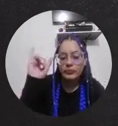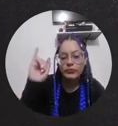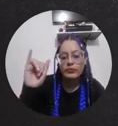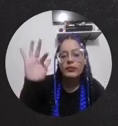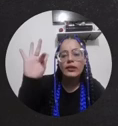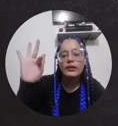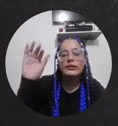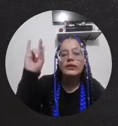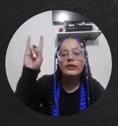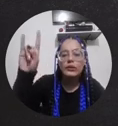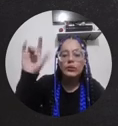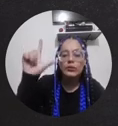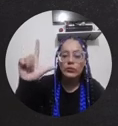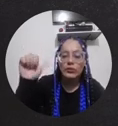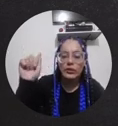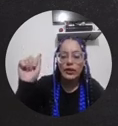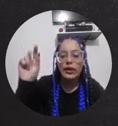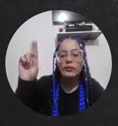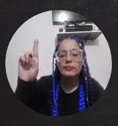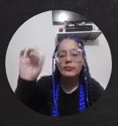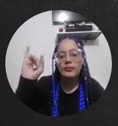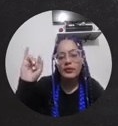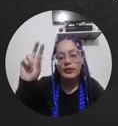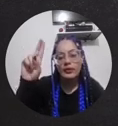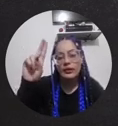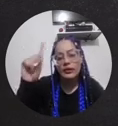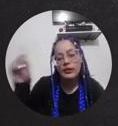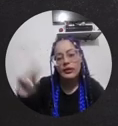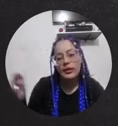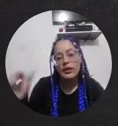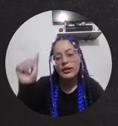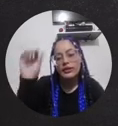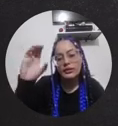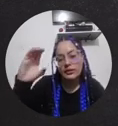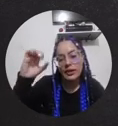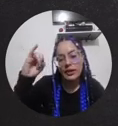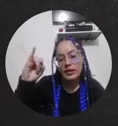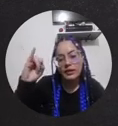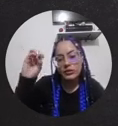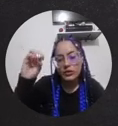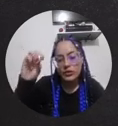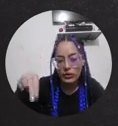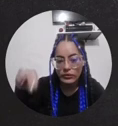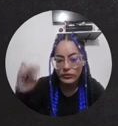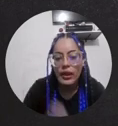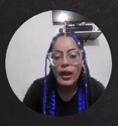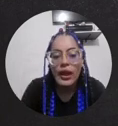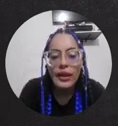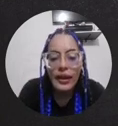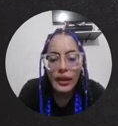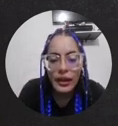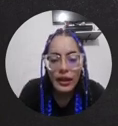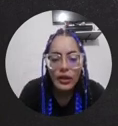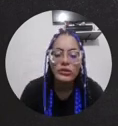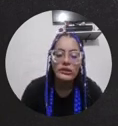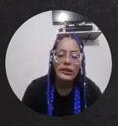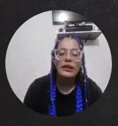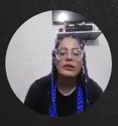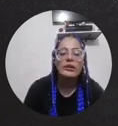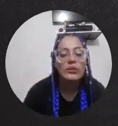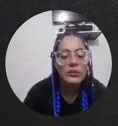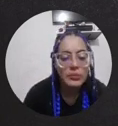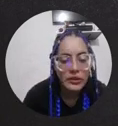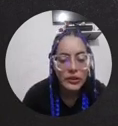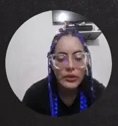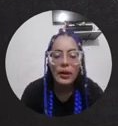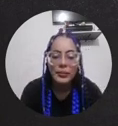titularización, que consiste en